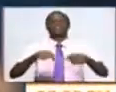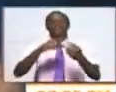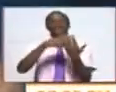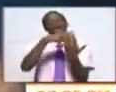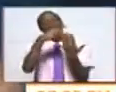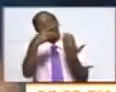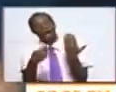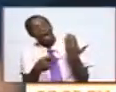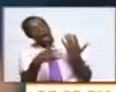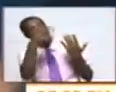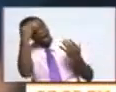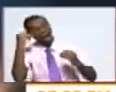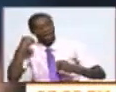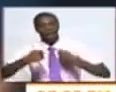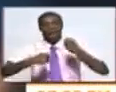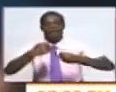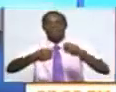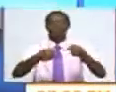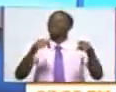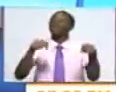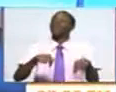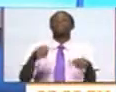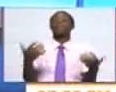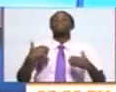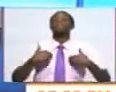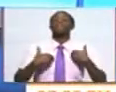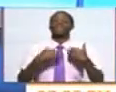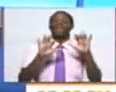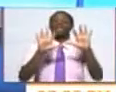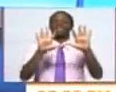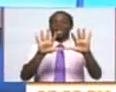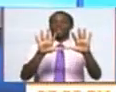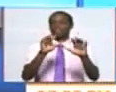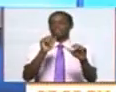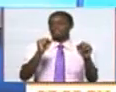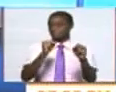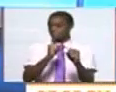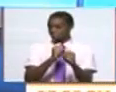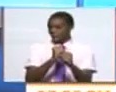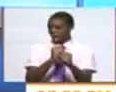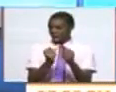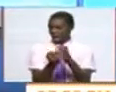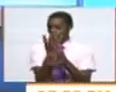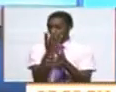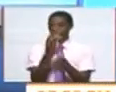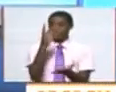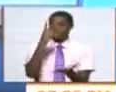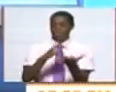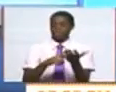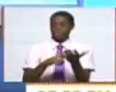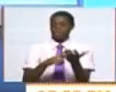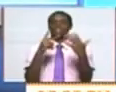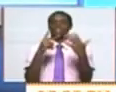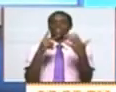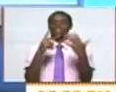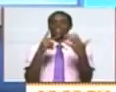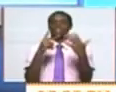Bienvenidos, bienvenidos hoy miércoles 10 de mayo de 2017 a este tu espacio, espacio para el